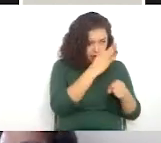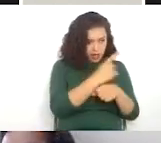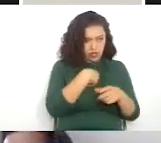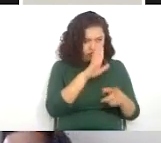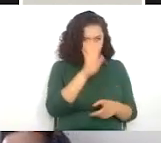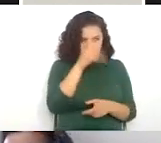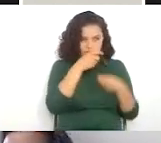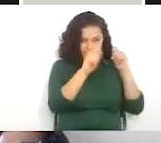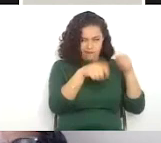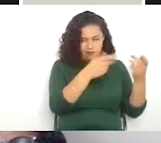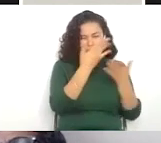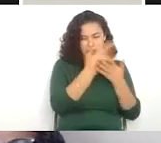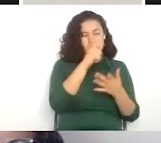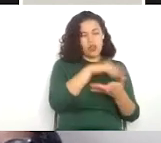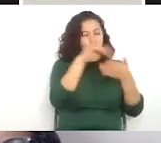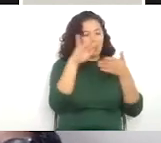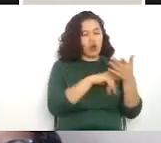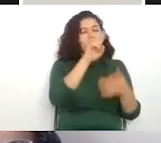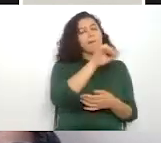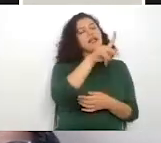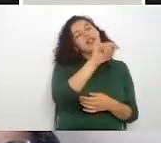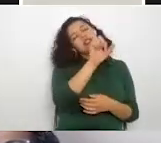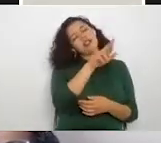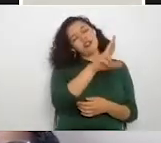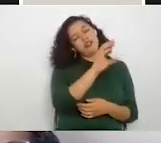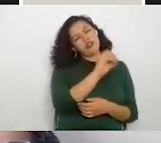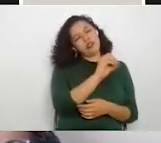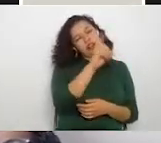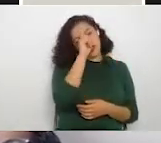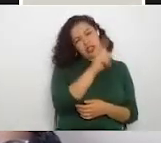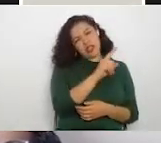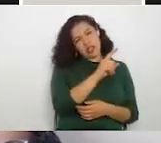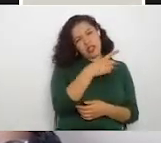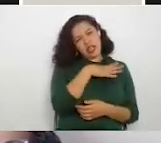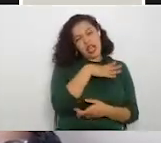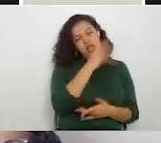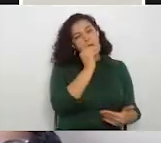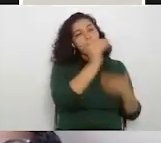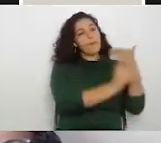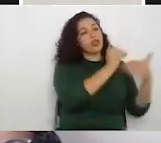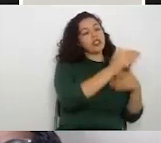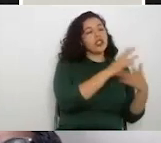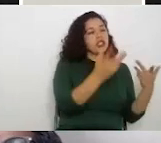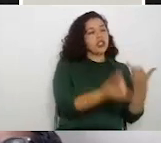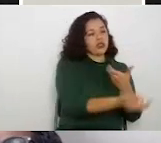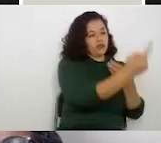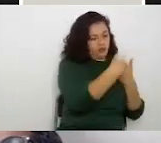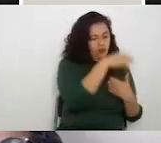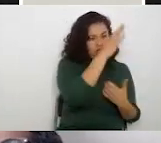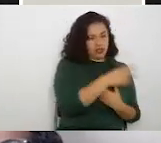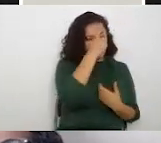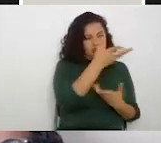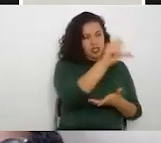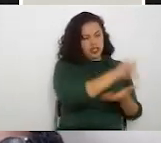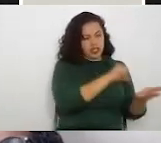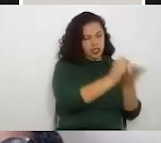palabra a Claudia. Nada más déjenme leer lo que puso Víctor, de favorcito, que dice que tengo como proceso la admisión al centro de día para